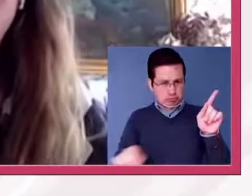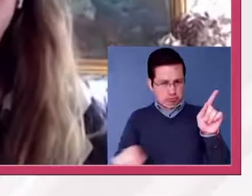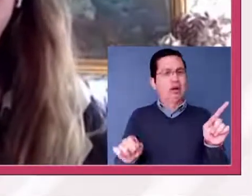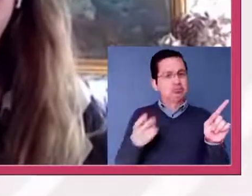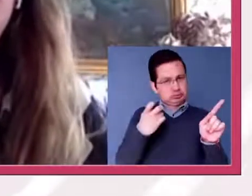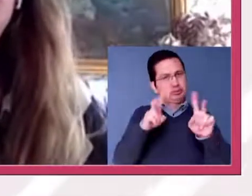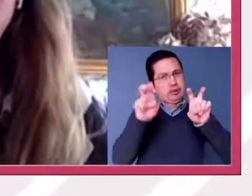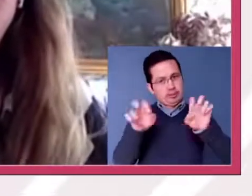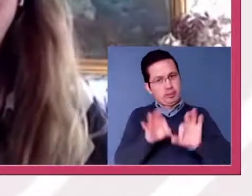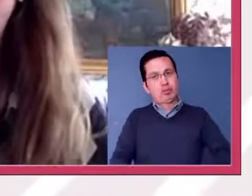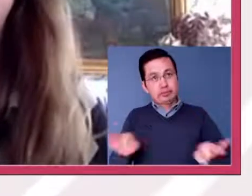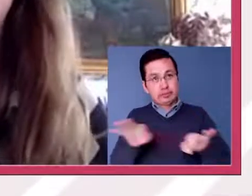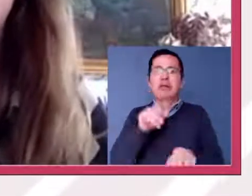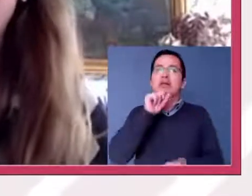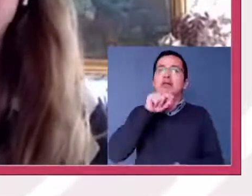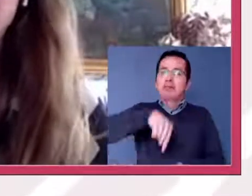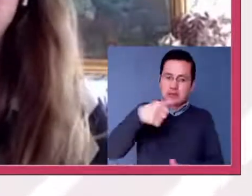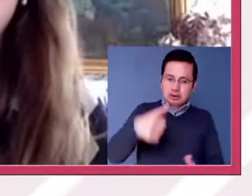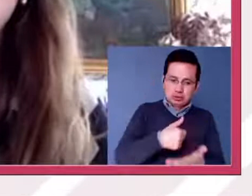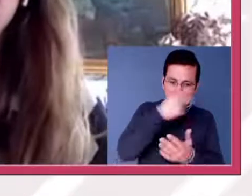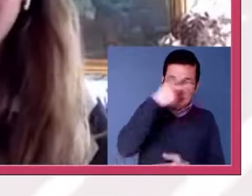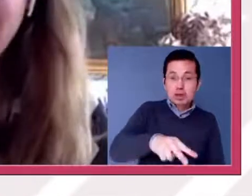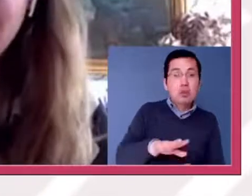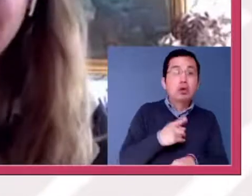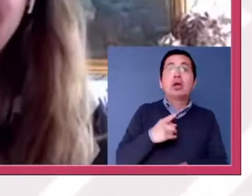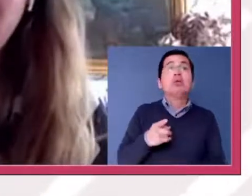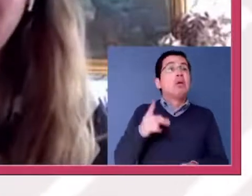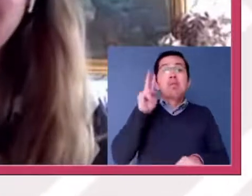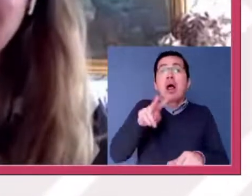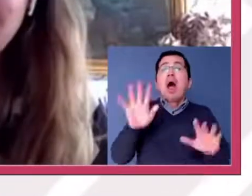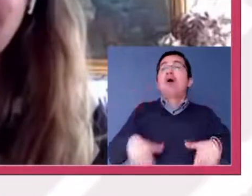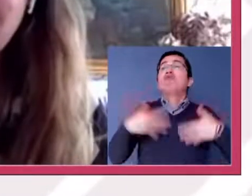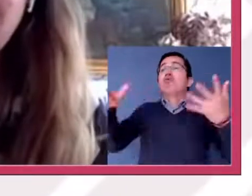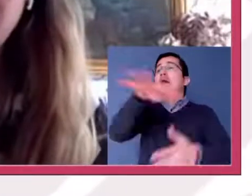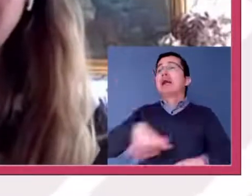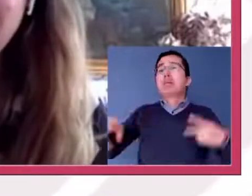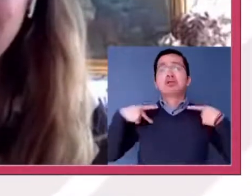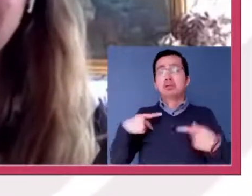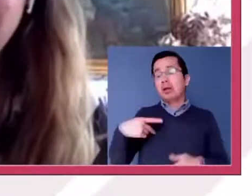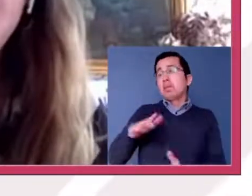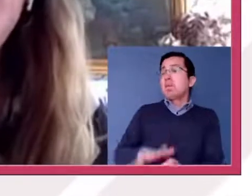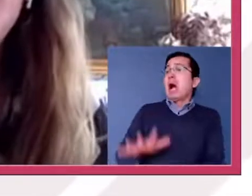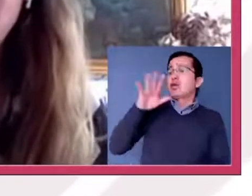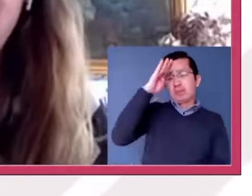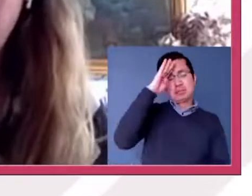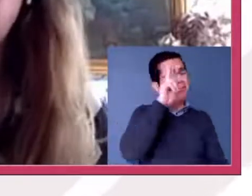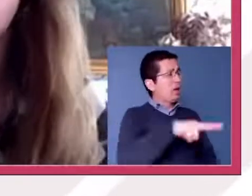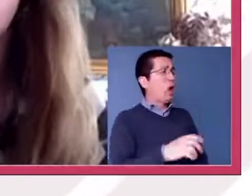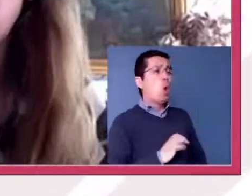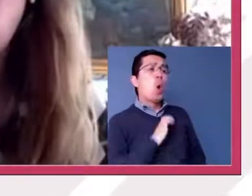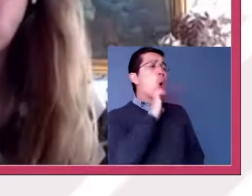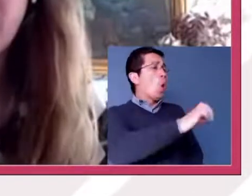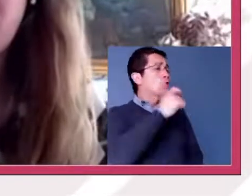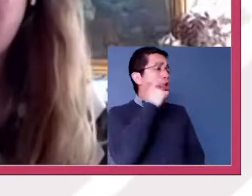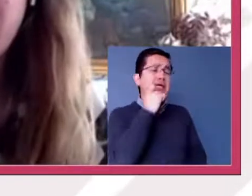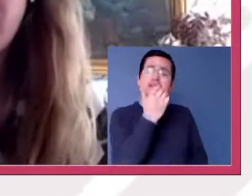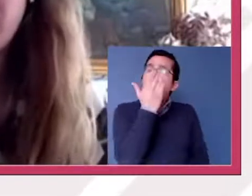seguimos con la cuestión de que en México no hay racismo. No, sí hay, existe y sigue siendo un sistema de